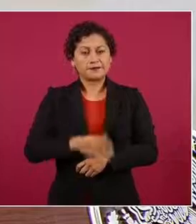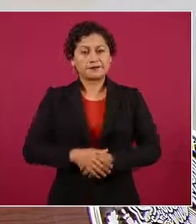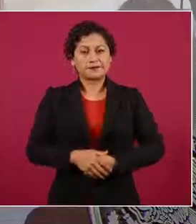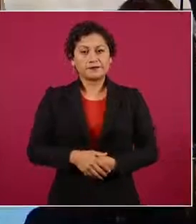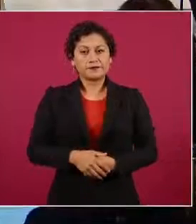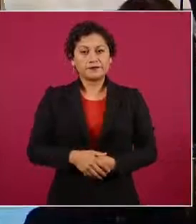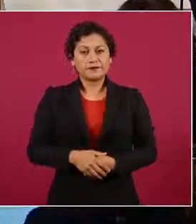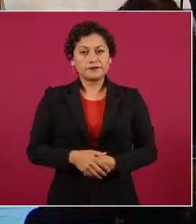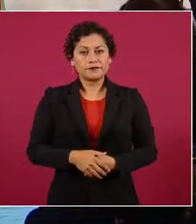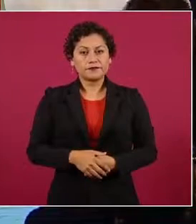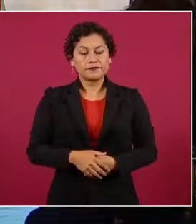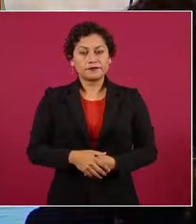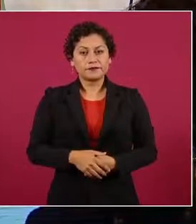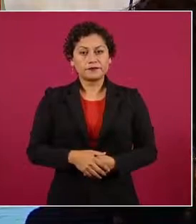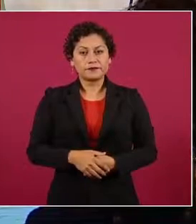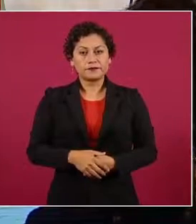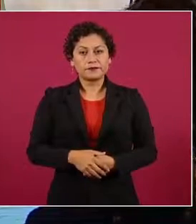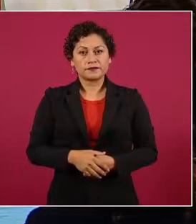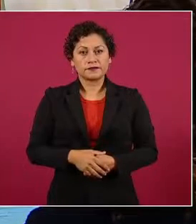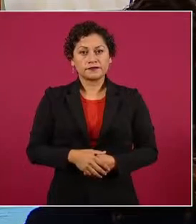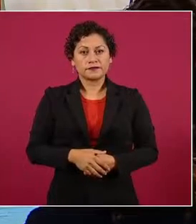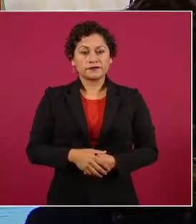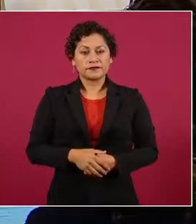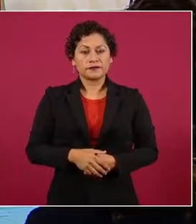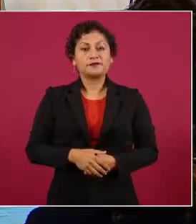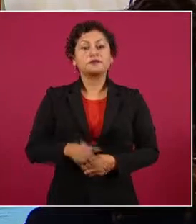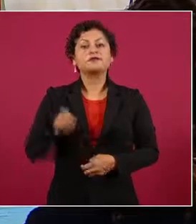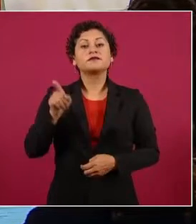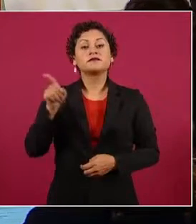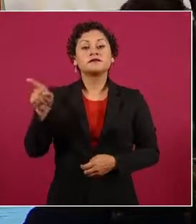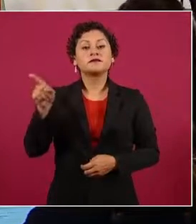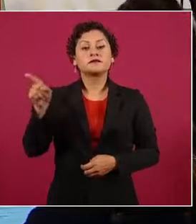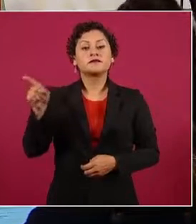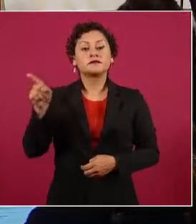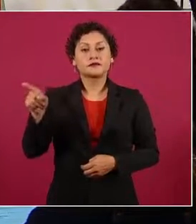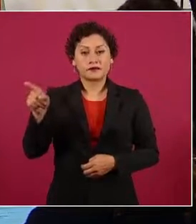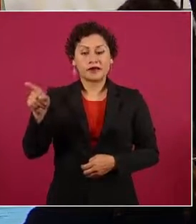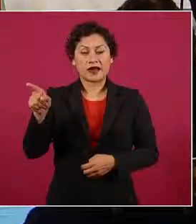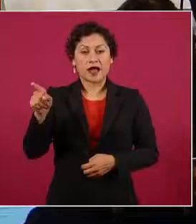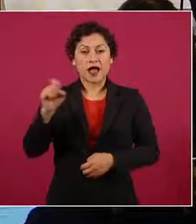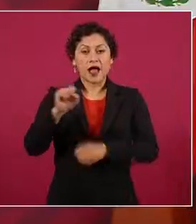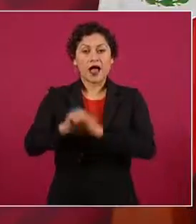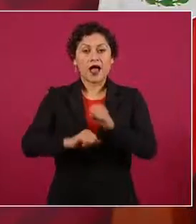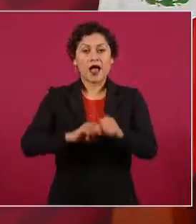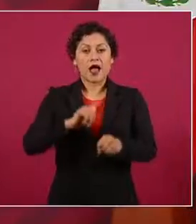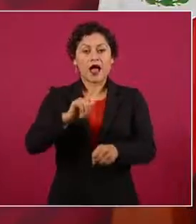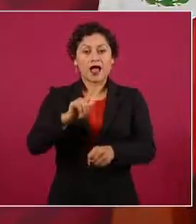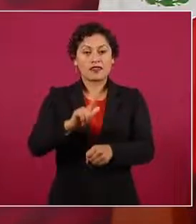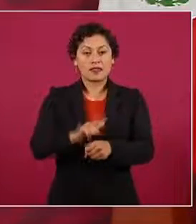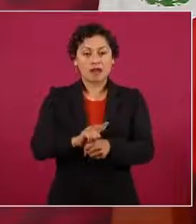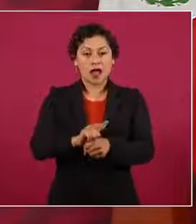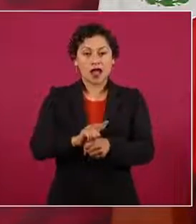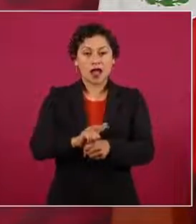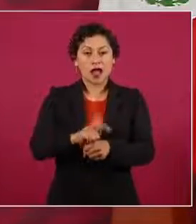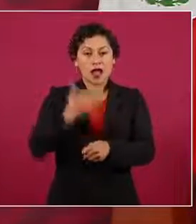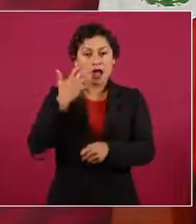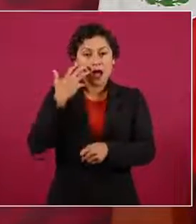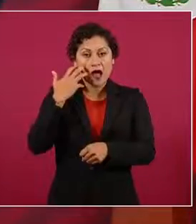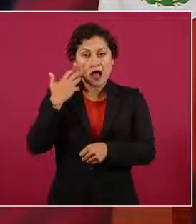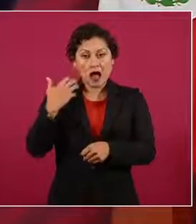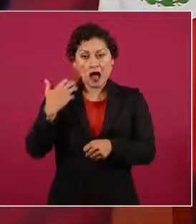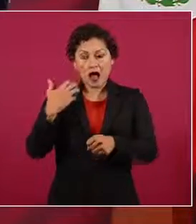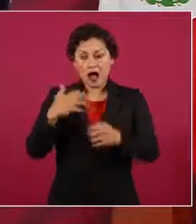donde pasa debajo un jaguar de una estructura. Es un